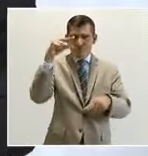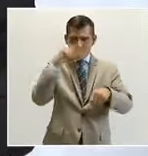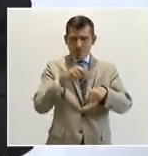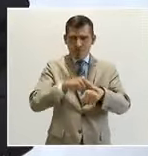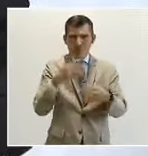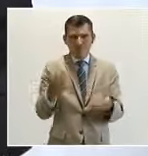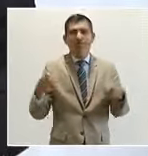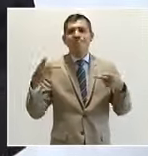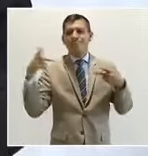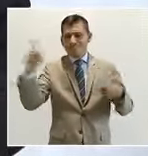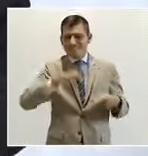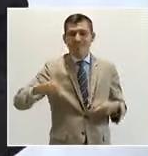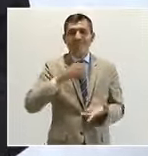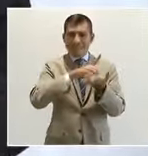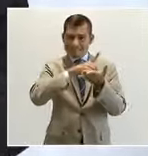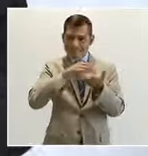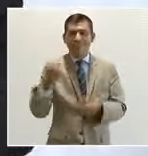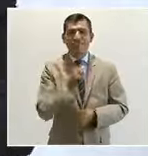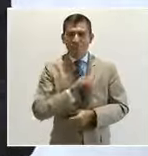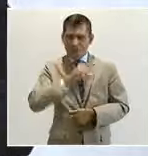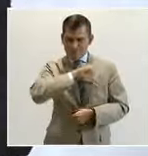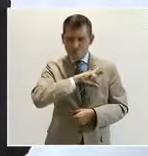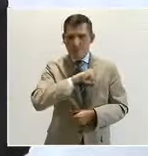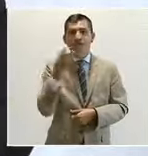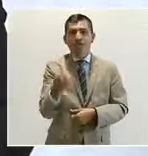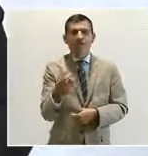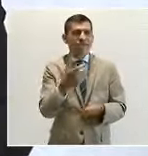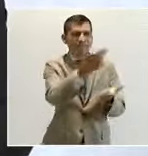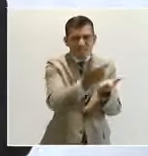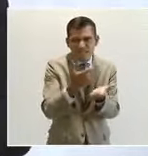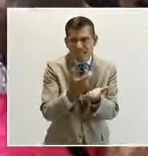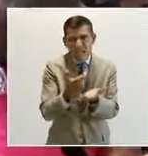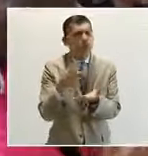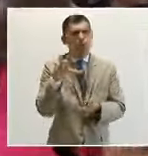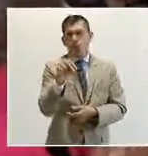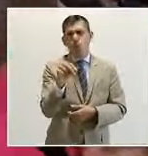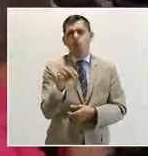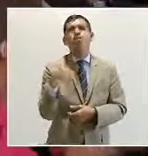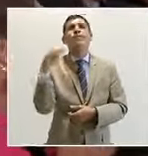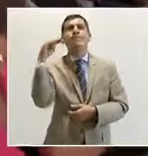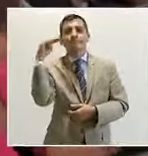a la salud y va a ser gratuita la salud